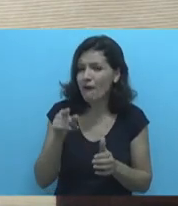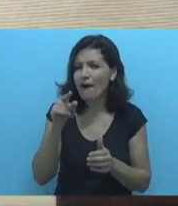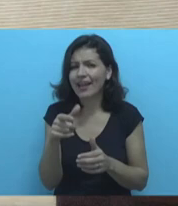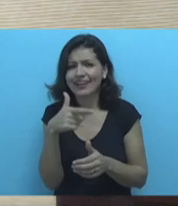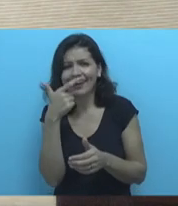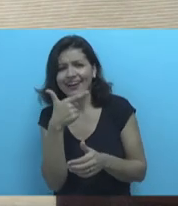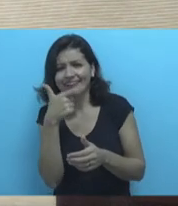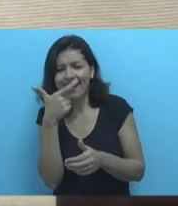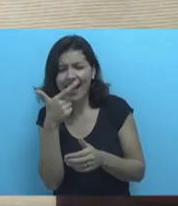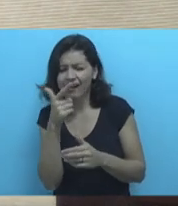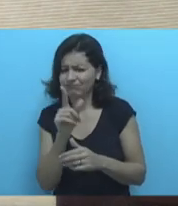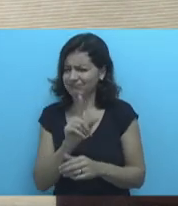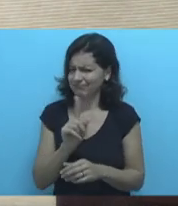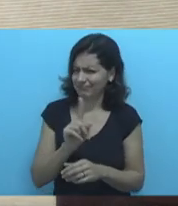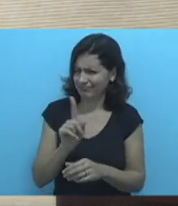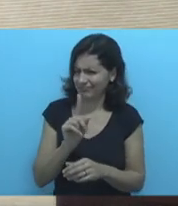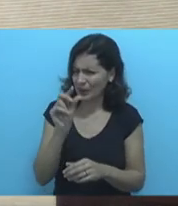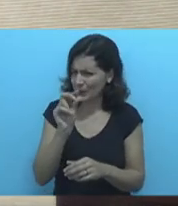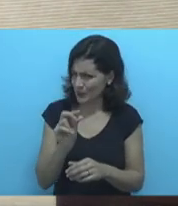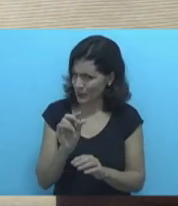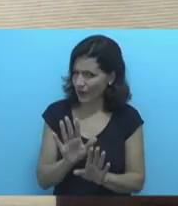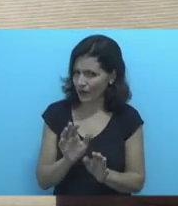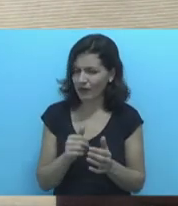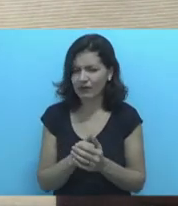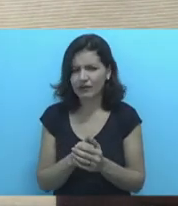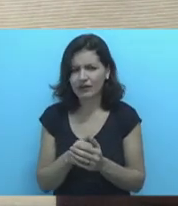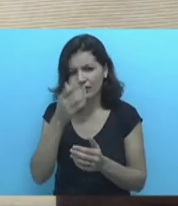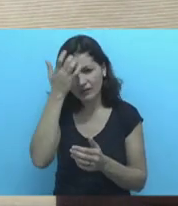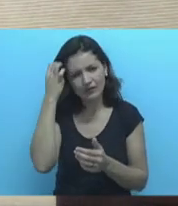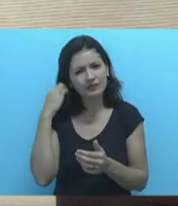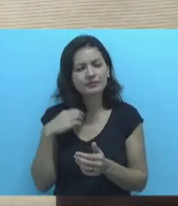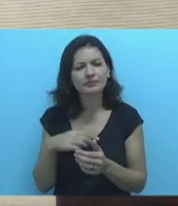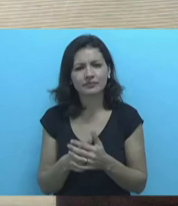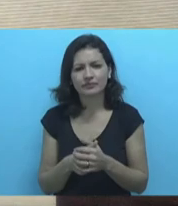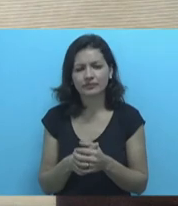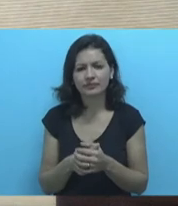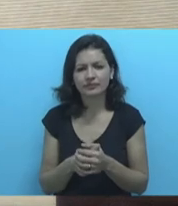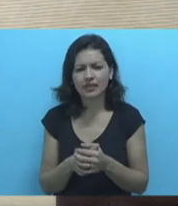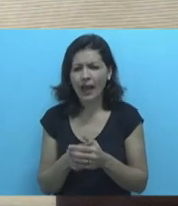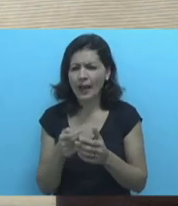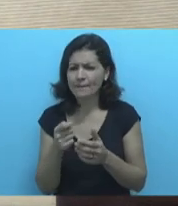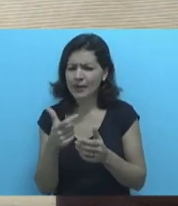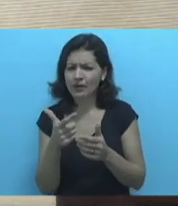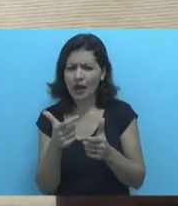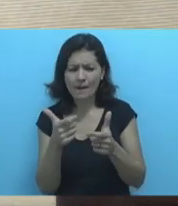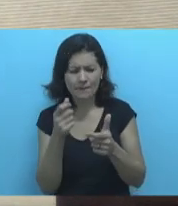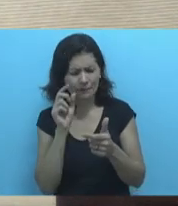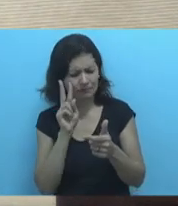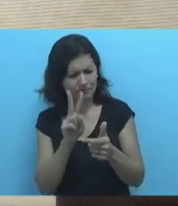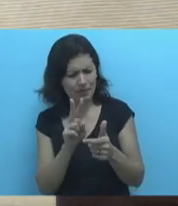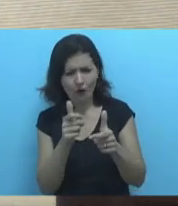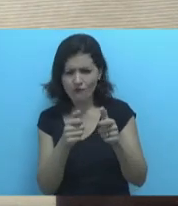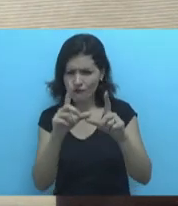Sin embargo, empezamos a ver estas fotos de que decían fuerza Miguel o gracias Miguel, y en un montón de esas estaba